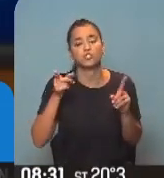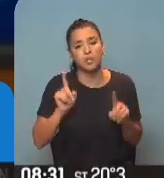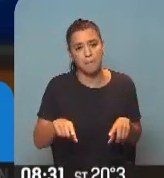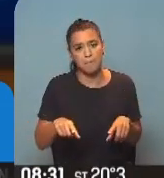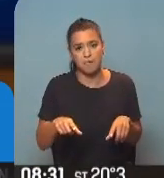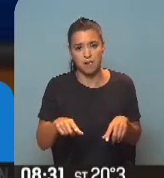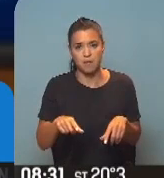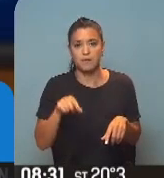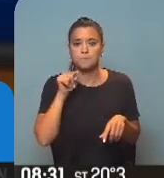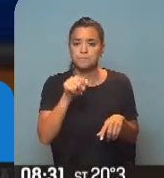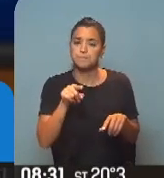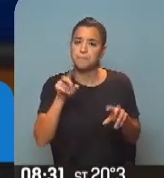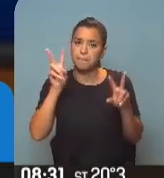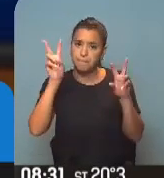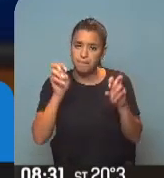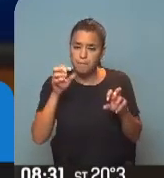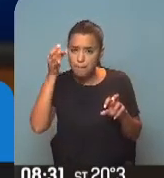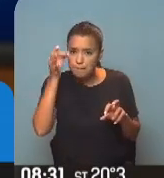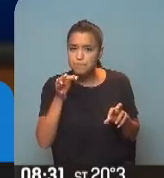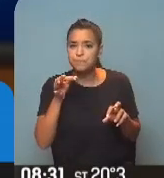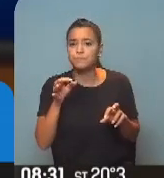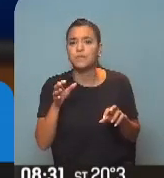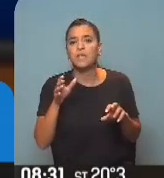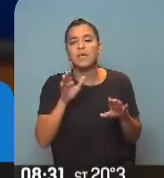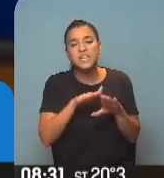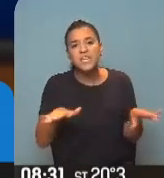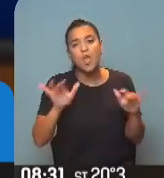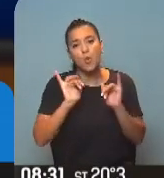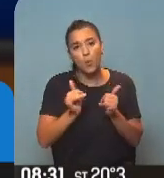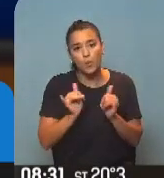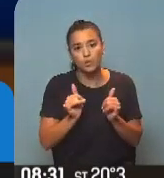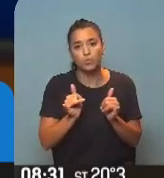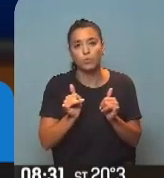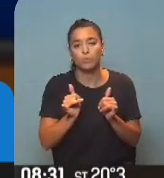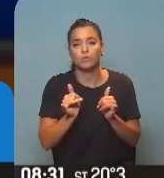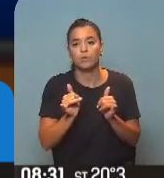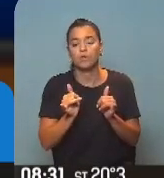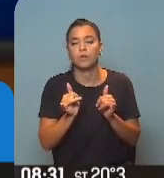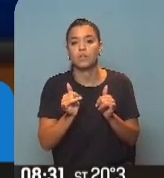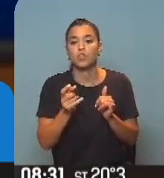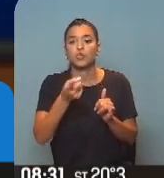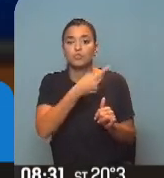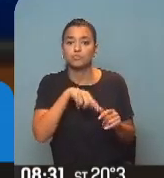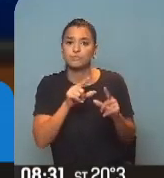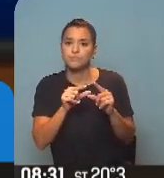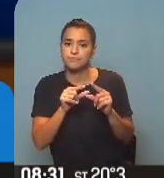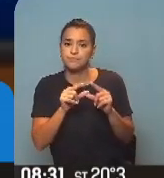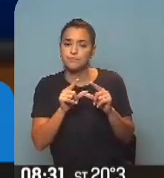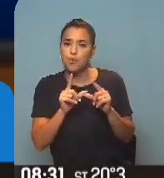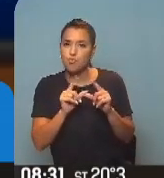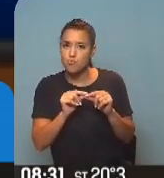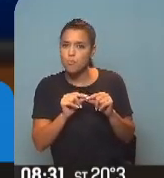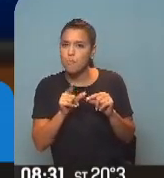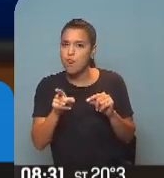caso específico de la niñez y de juventud donde la cifra que nosotros ponemos nos hace nos motiva digamos a